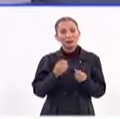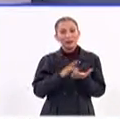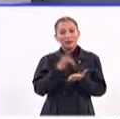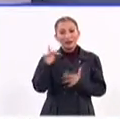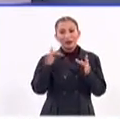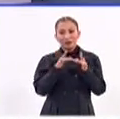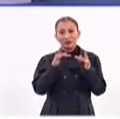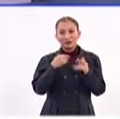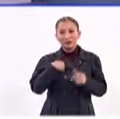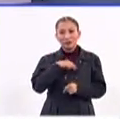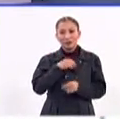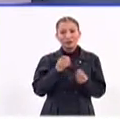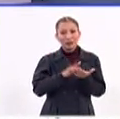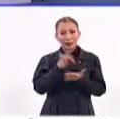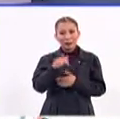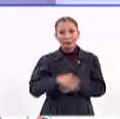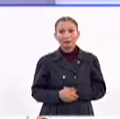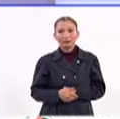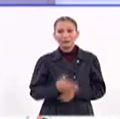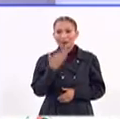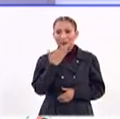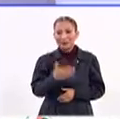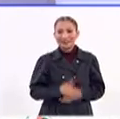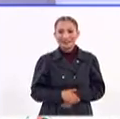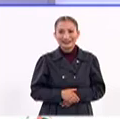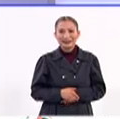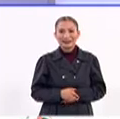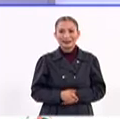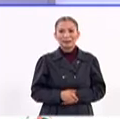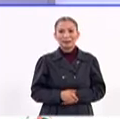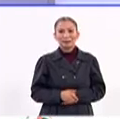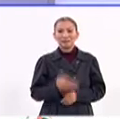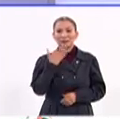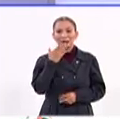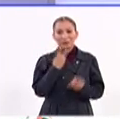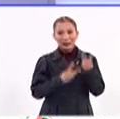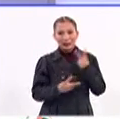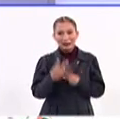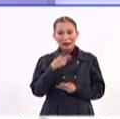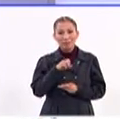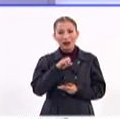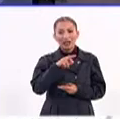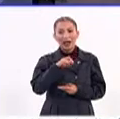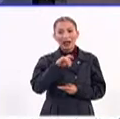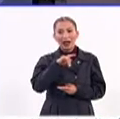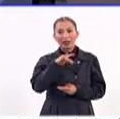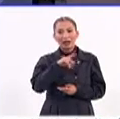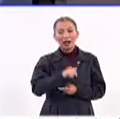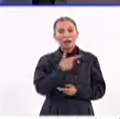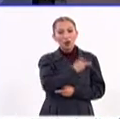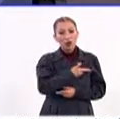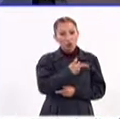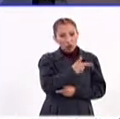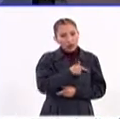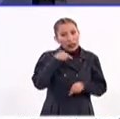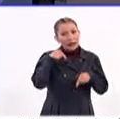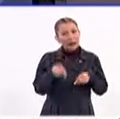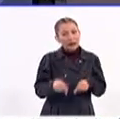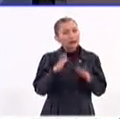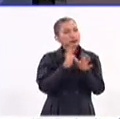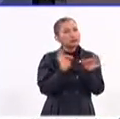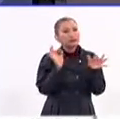gracias por estar con nosotros. Muchas gracias, muy bien. Pues bienvenida María Alejandra, un placer saludarte. Qué gusto que estés por